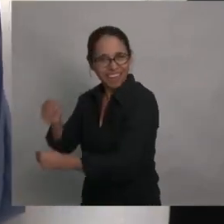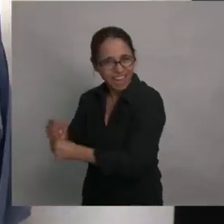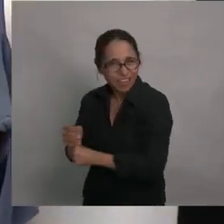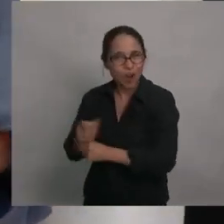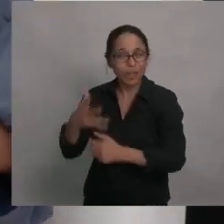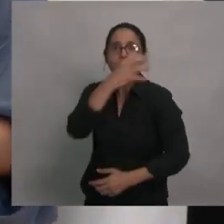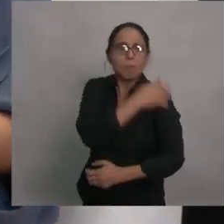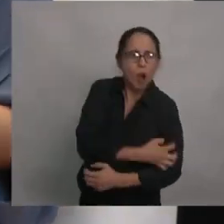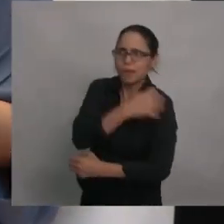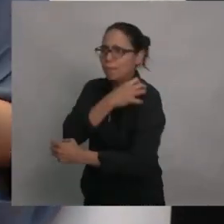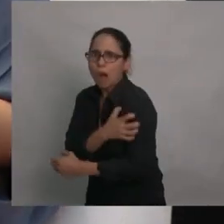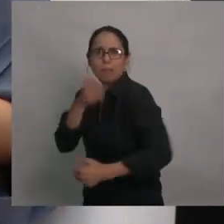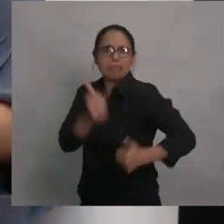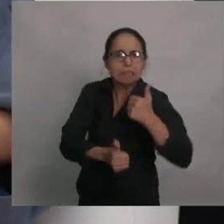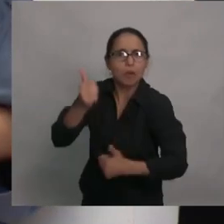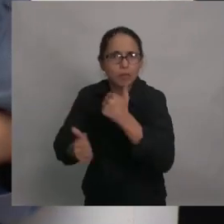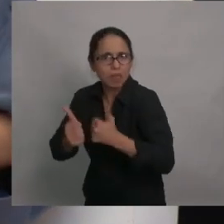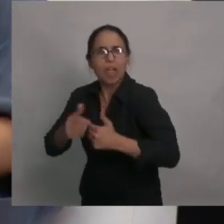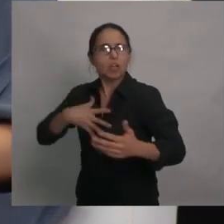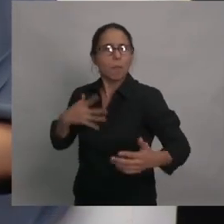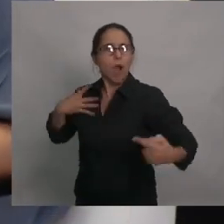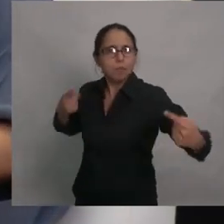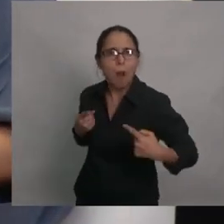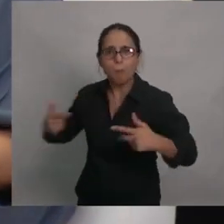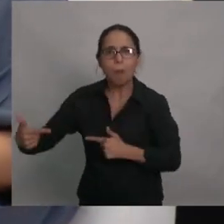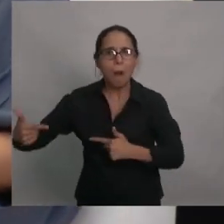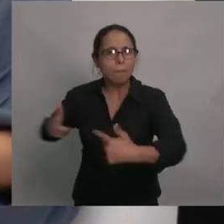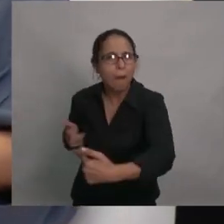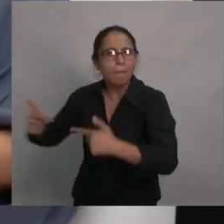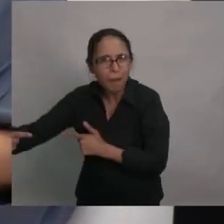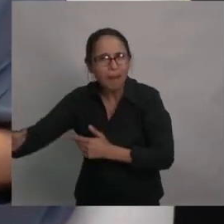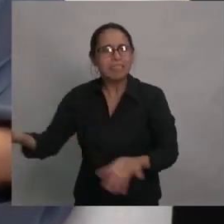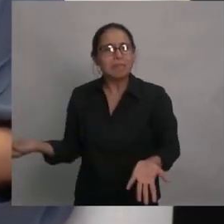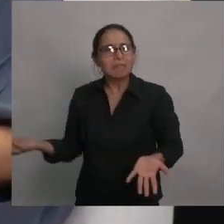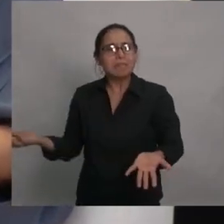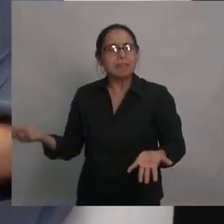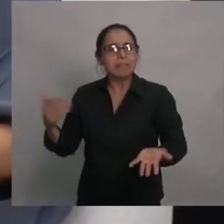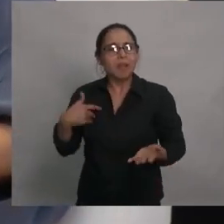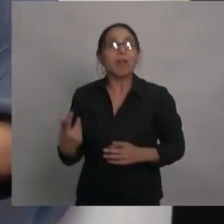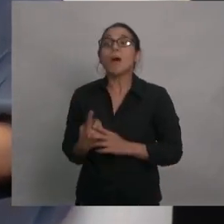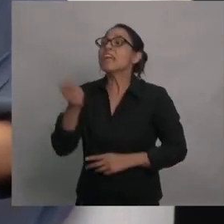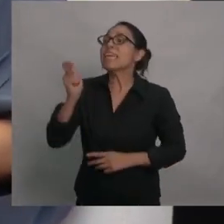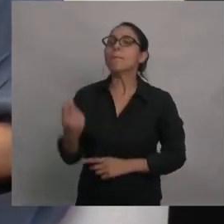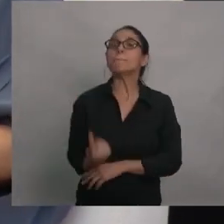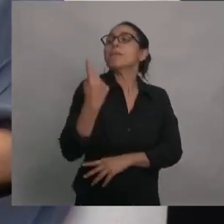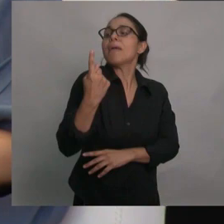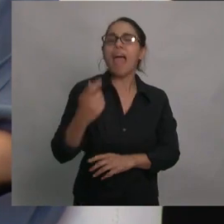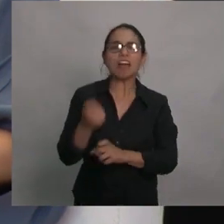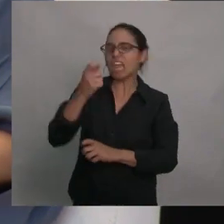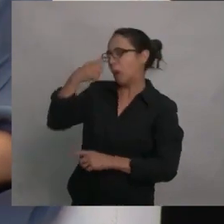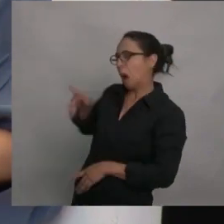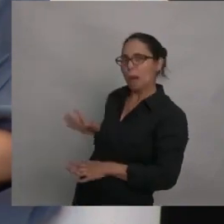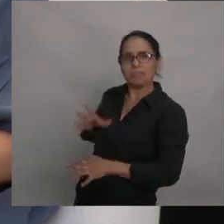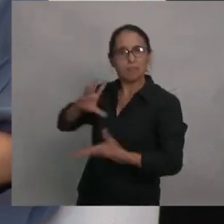entre los pobres, lucha del último contra el penúltimo, del que llegó antes contra el que llegó después, movilizando